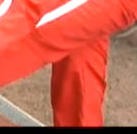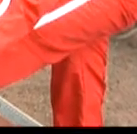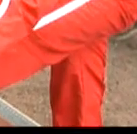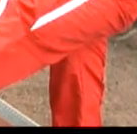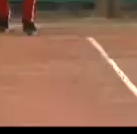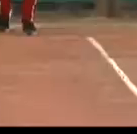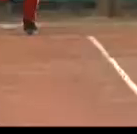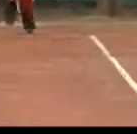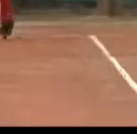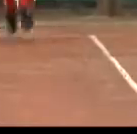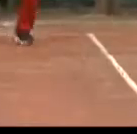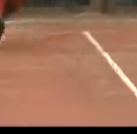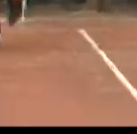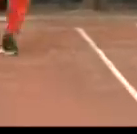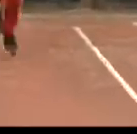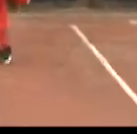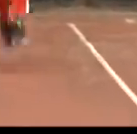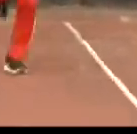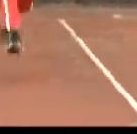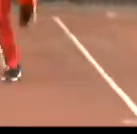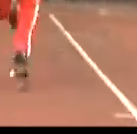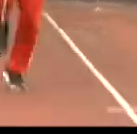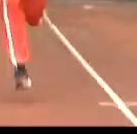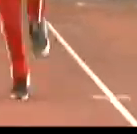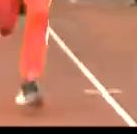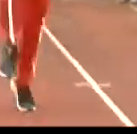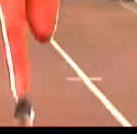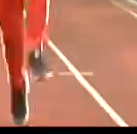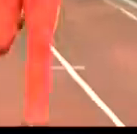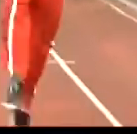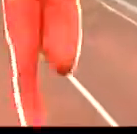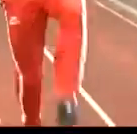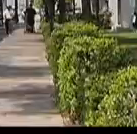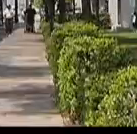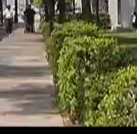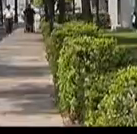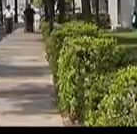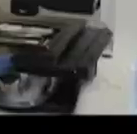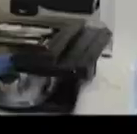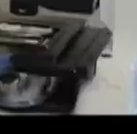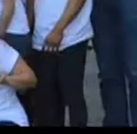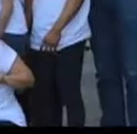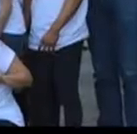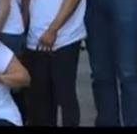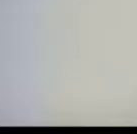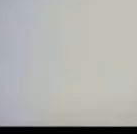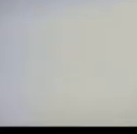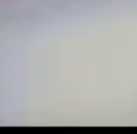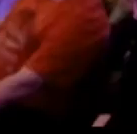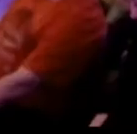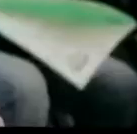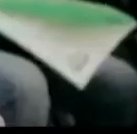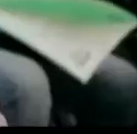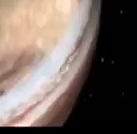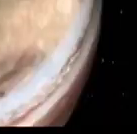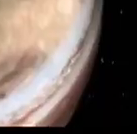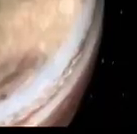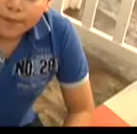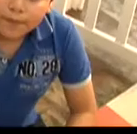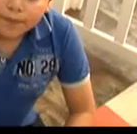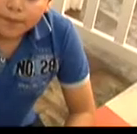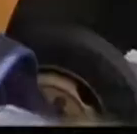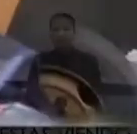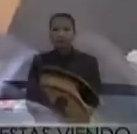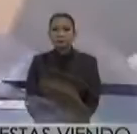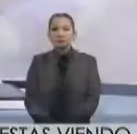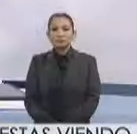en los deportes, entérate sobre el programa educativo de atletismo de la ENED. ¡No le cambies! Esto es Interfaz. ¡Comenzamos!